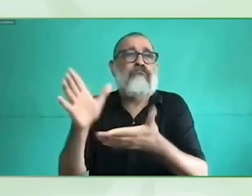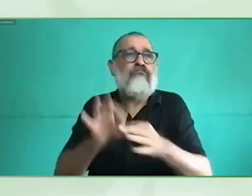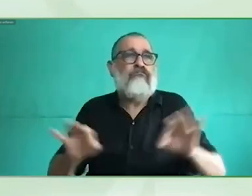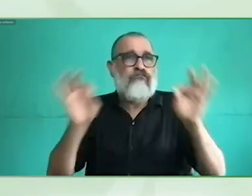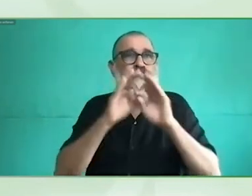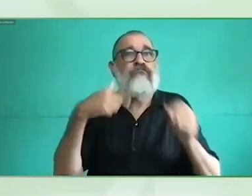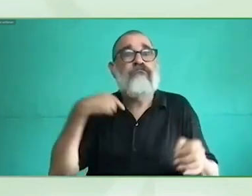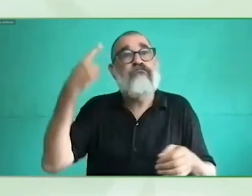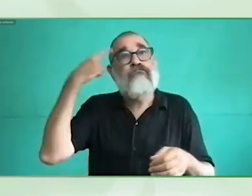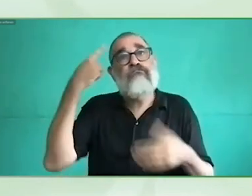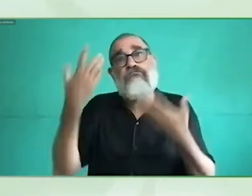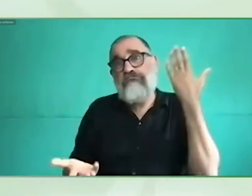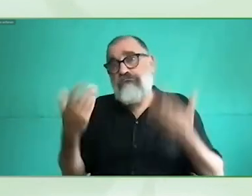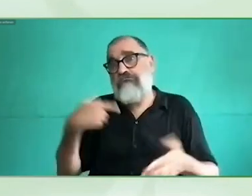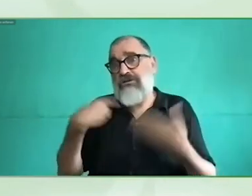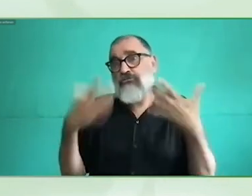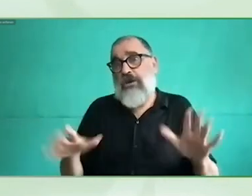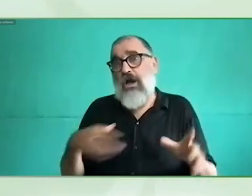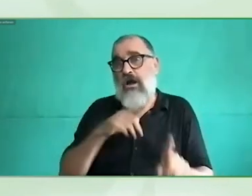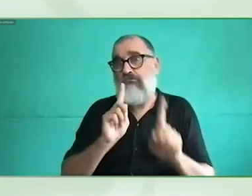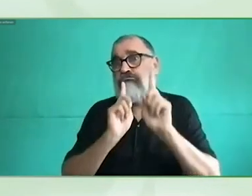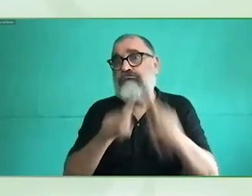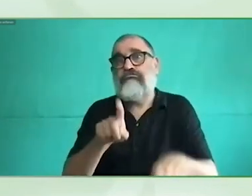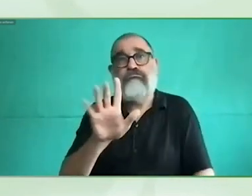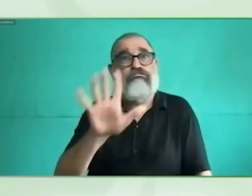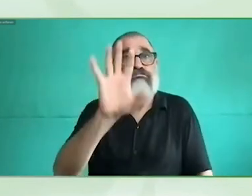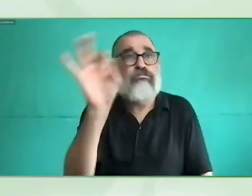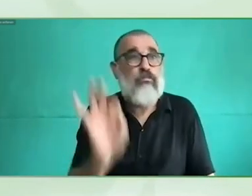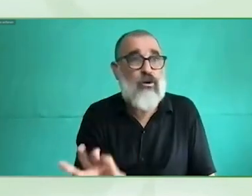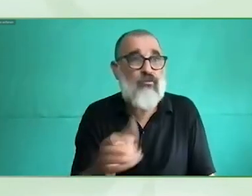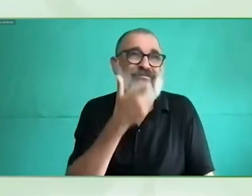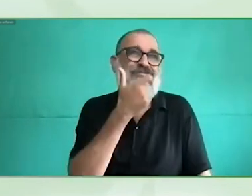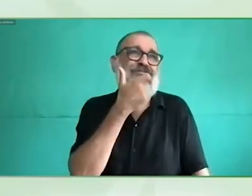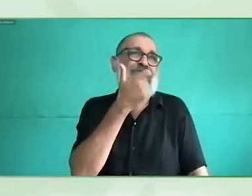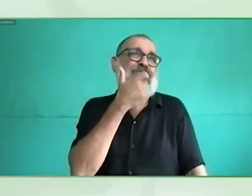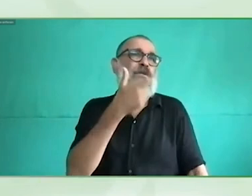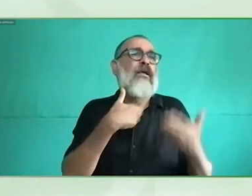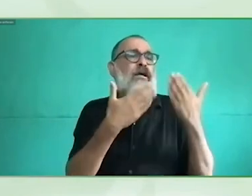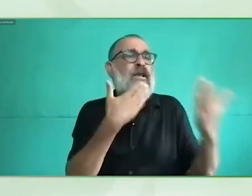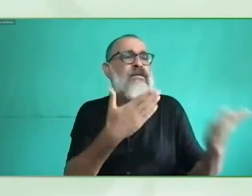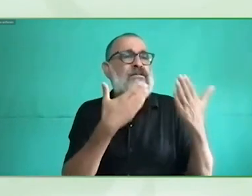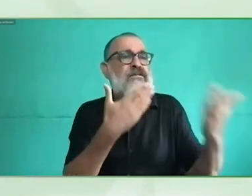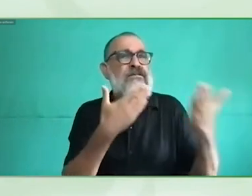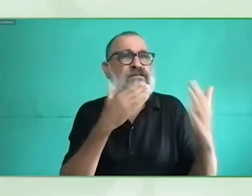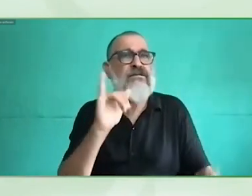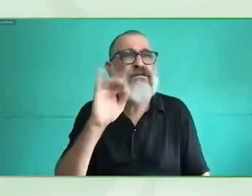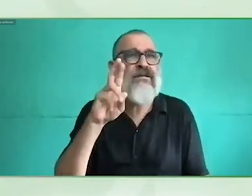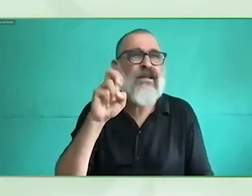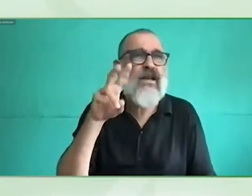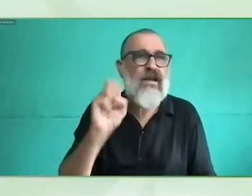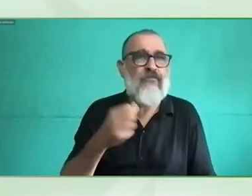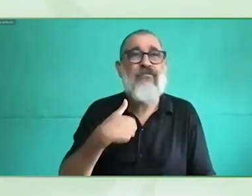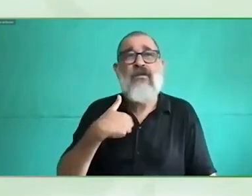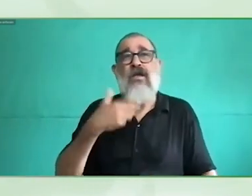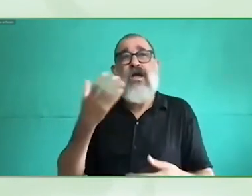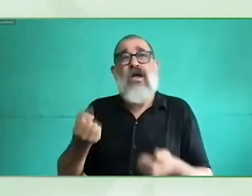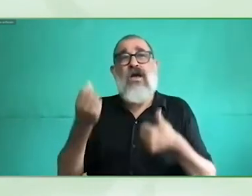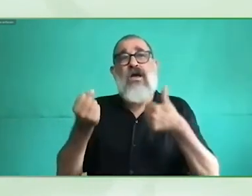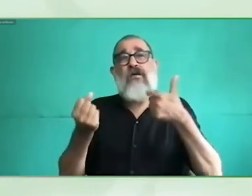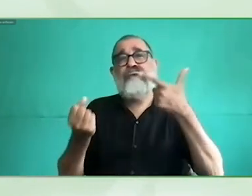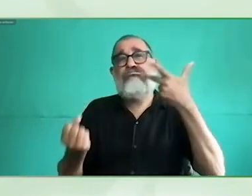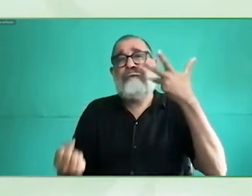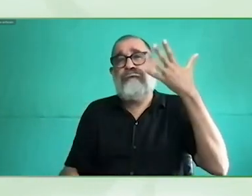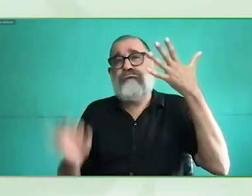aquí en la sala sino de manera online debe haber muchísimas preguntas para Irene no tenemos tiempo para para